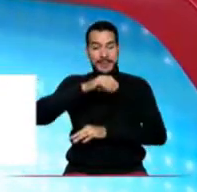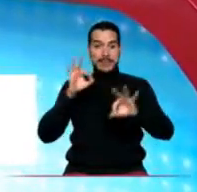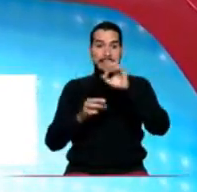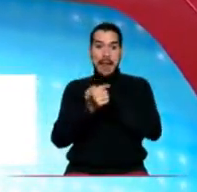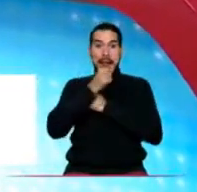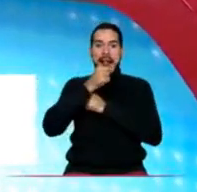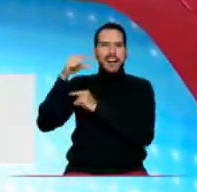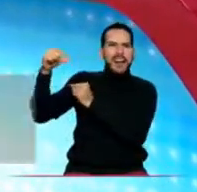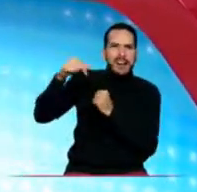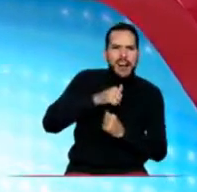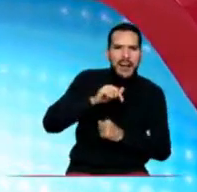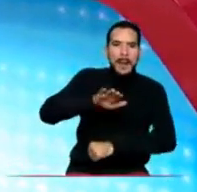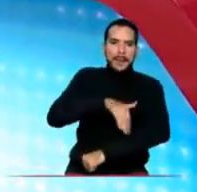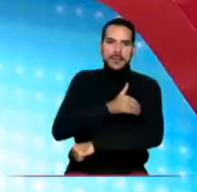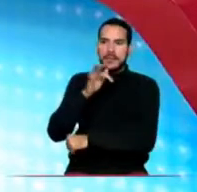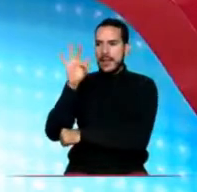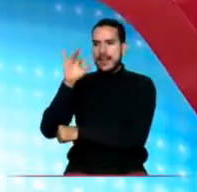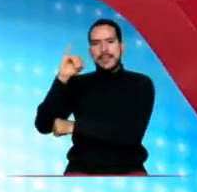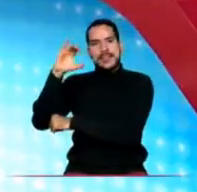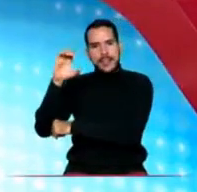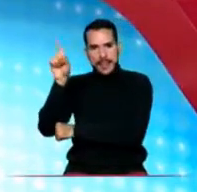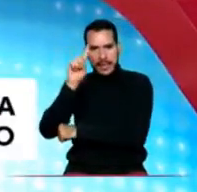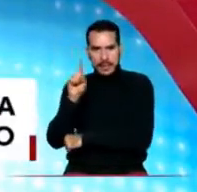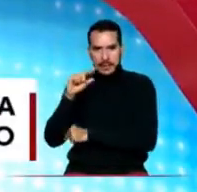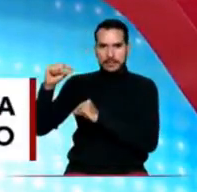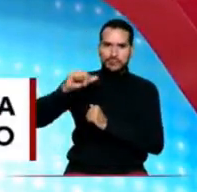del Ministerio de las TIC. Y recuerden que también